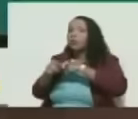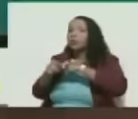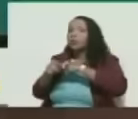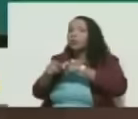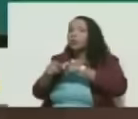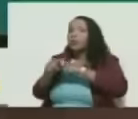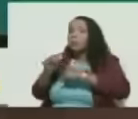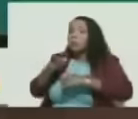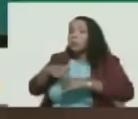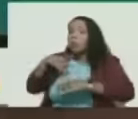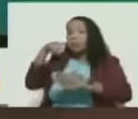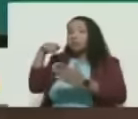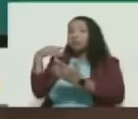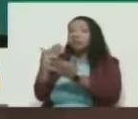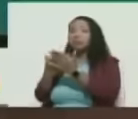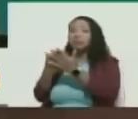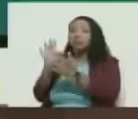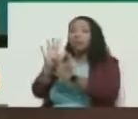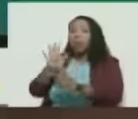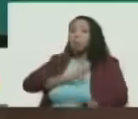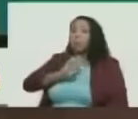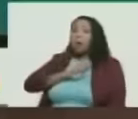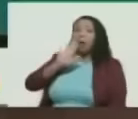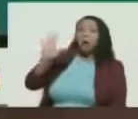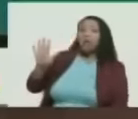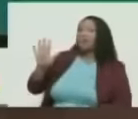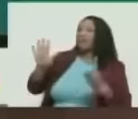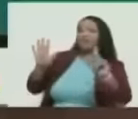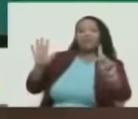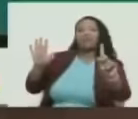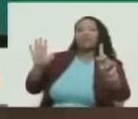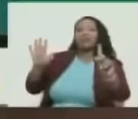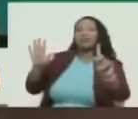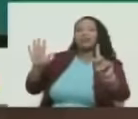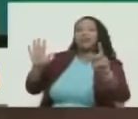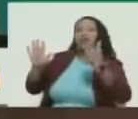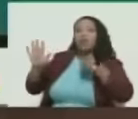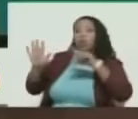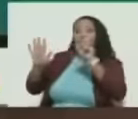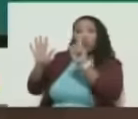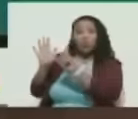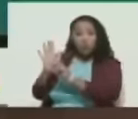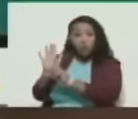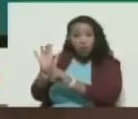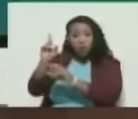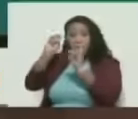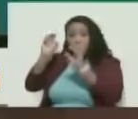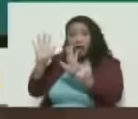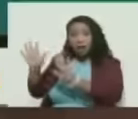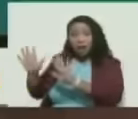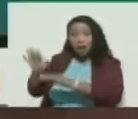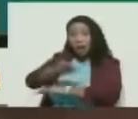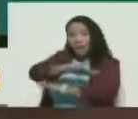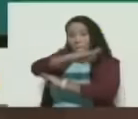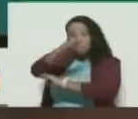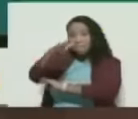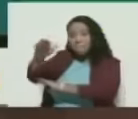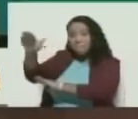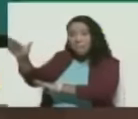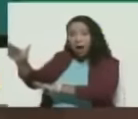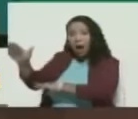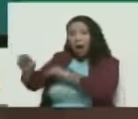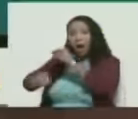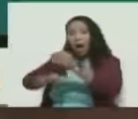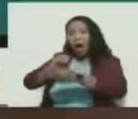Guyana pueda demostrar que ese territorio es suyo. Por lo tanto, no solamente eso, sino que además el mar donde se